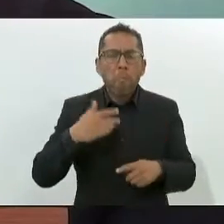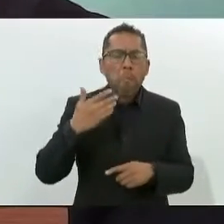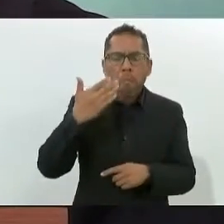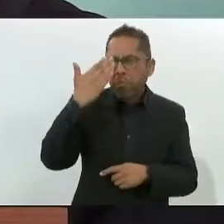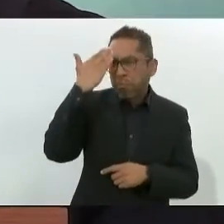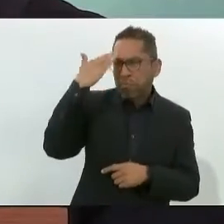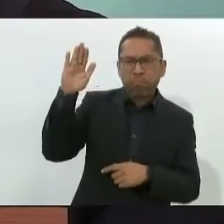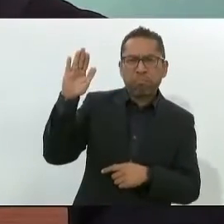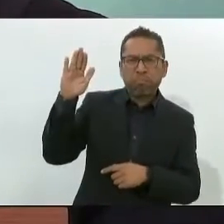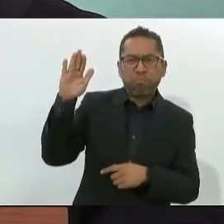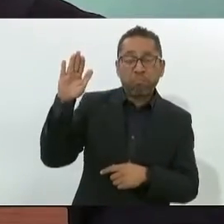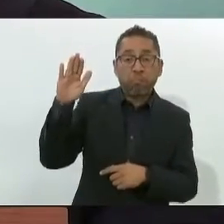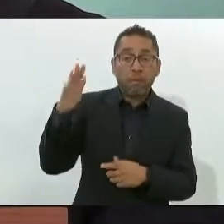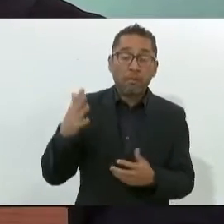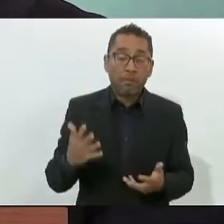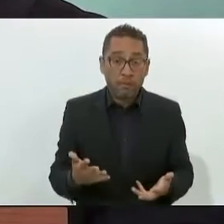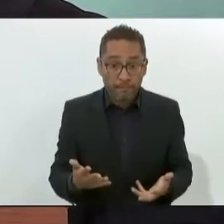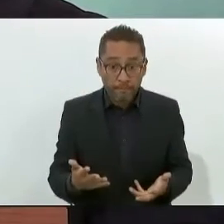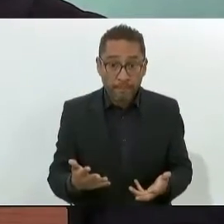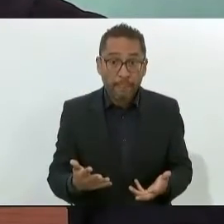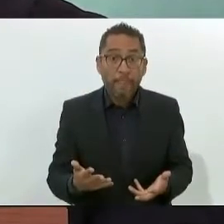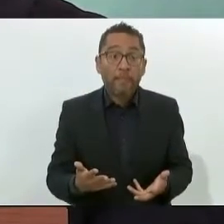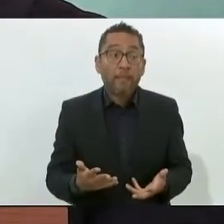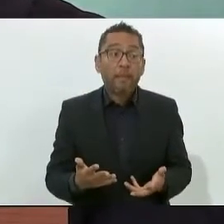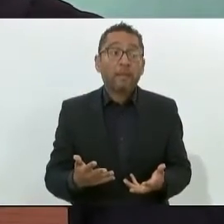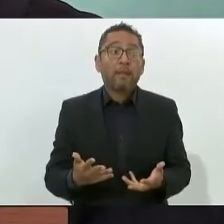y que es importante